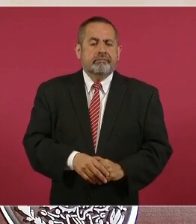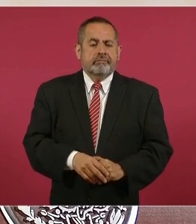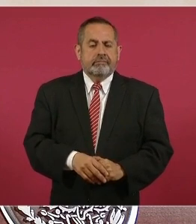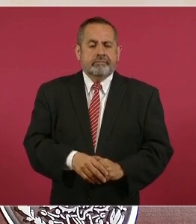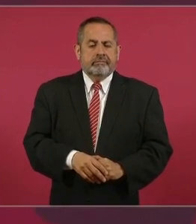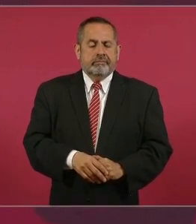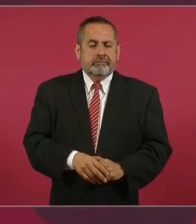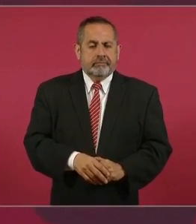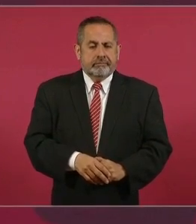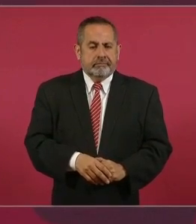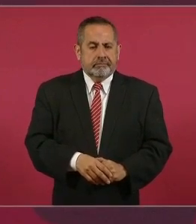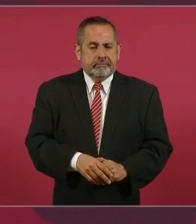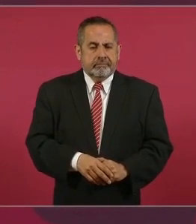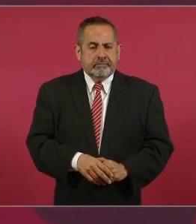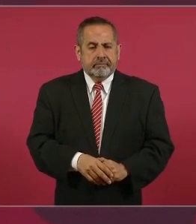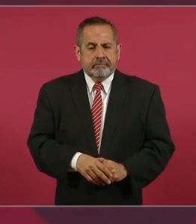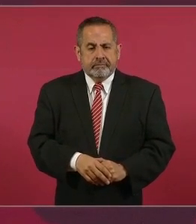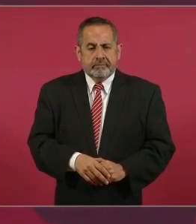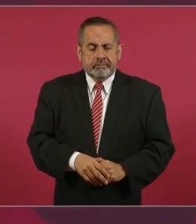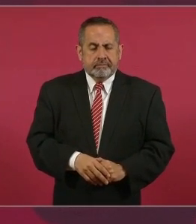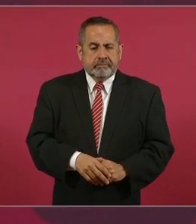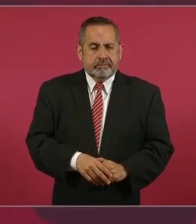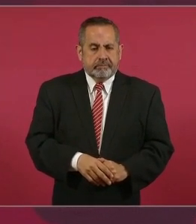que se